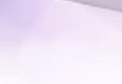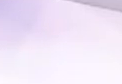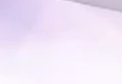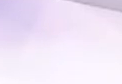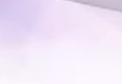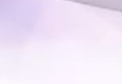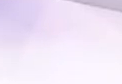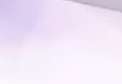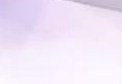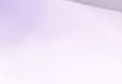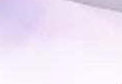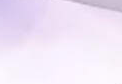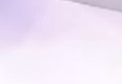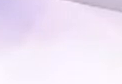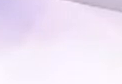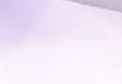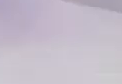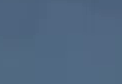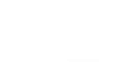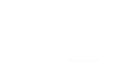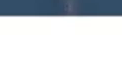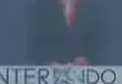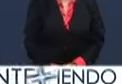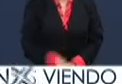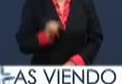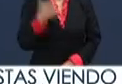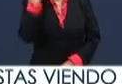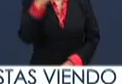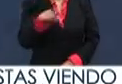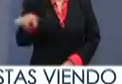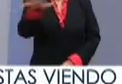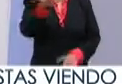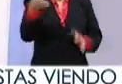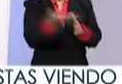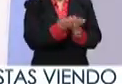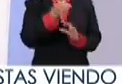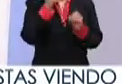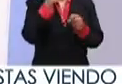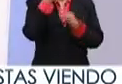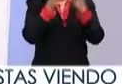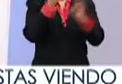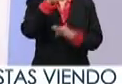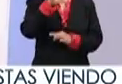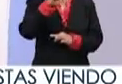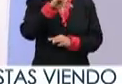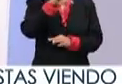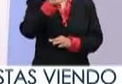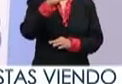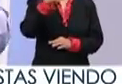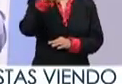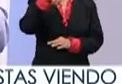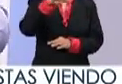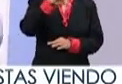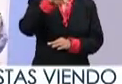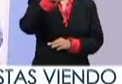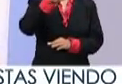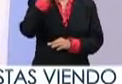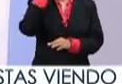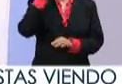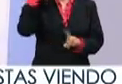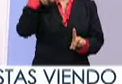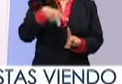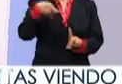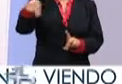basadas en protones. Como ustedes saben, esta sección de la agencia informativa CONACYT busca tratar un